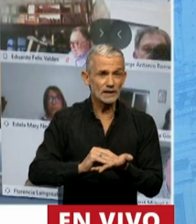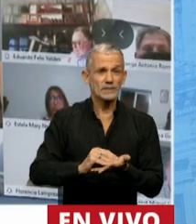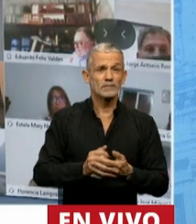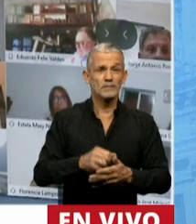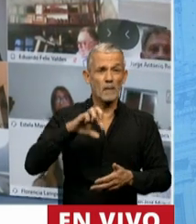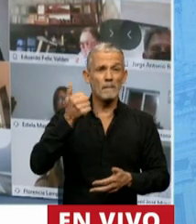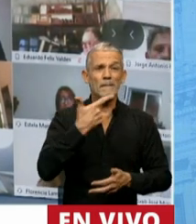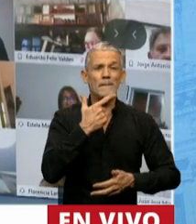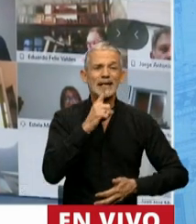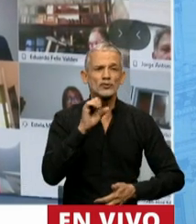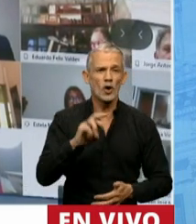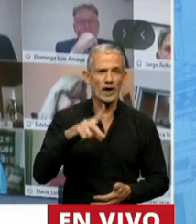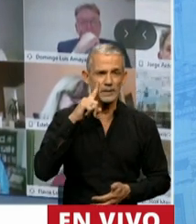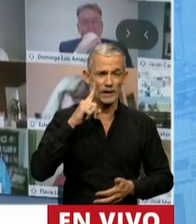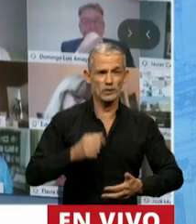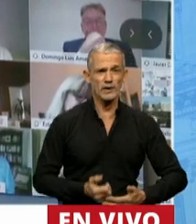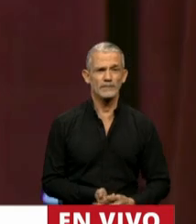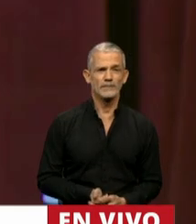pastori Luis